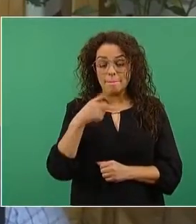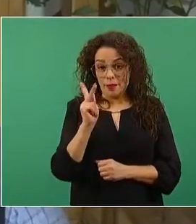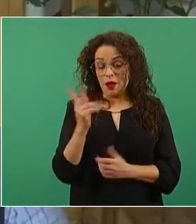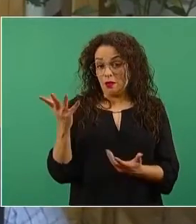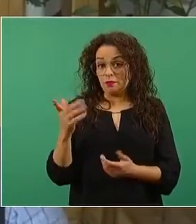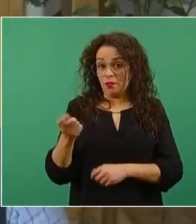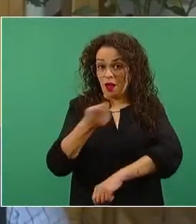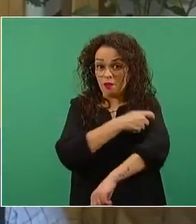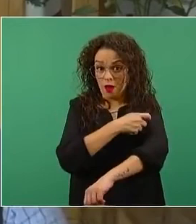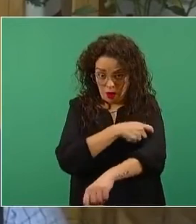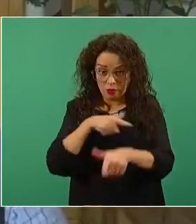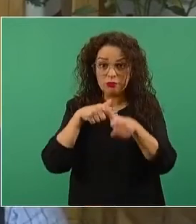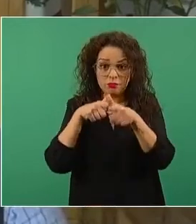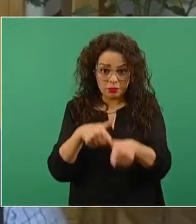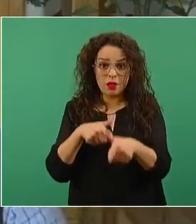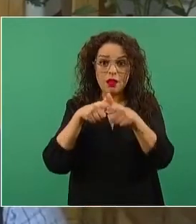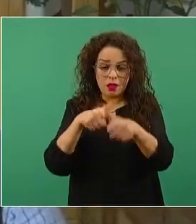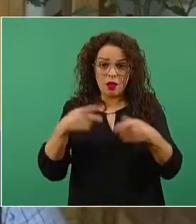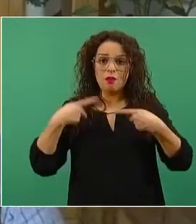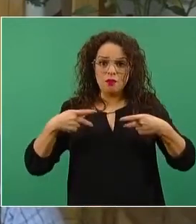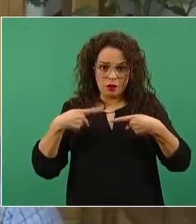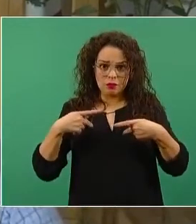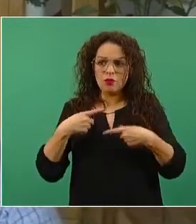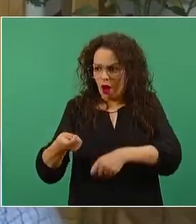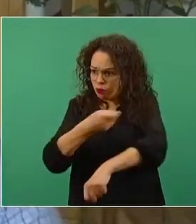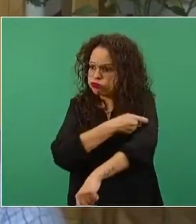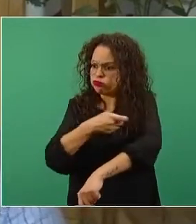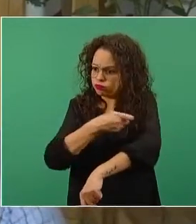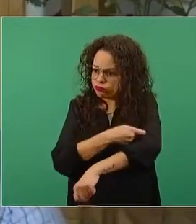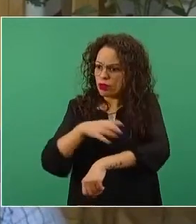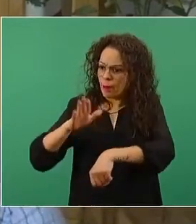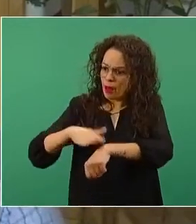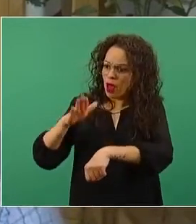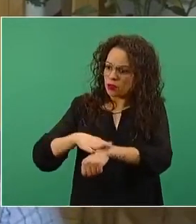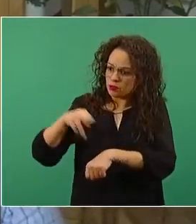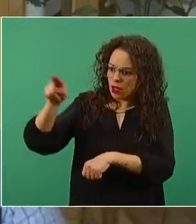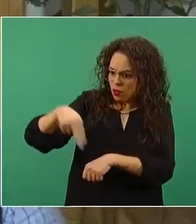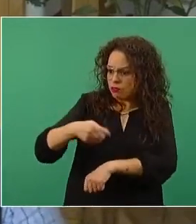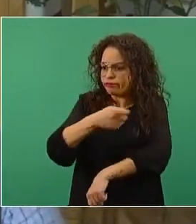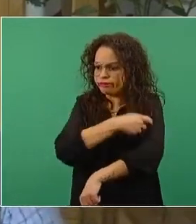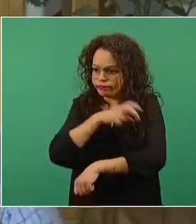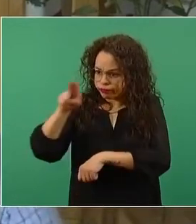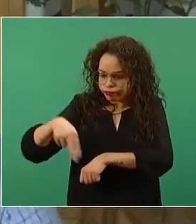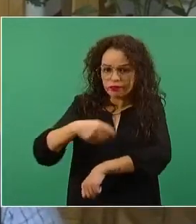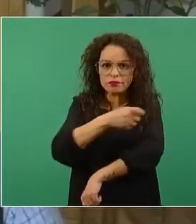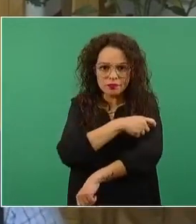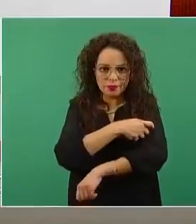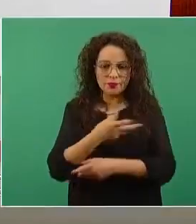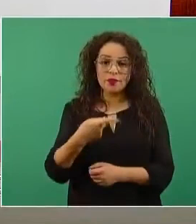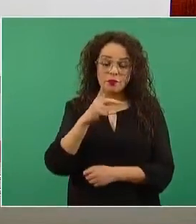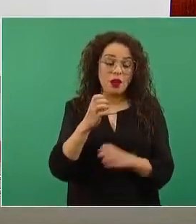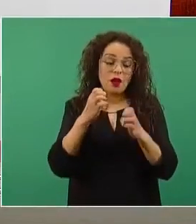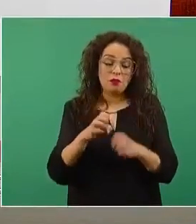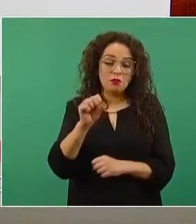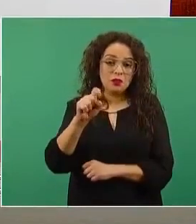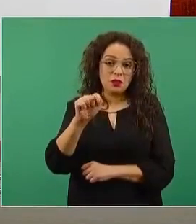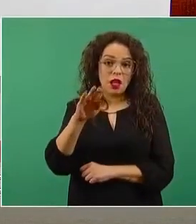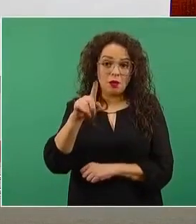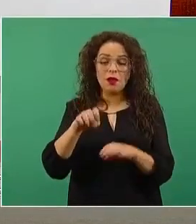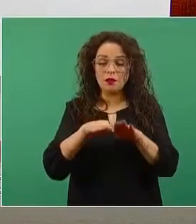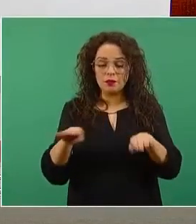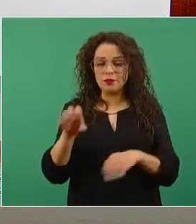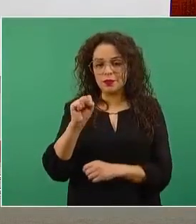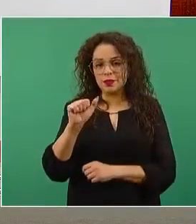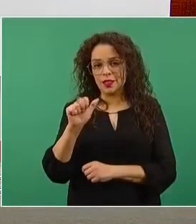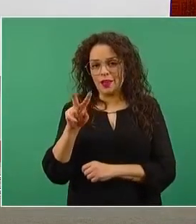continúan colocándose y esta proporción entonces se ha mantenido estable. En la siguiente diapositiva vamos a